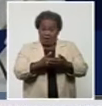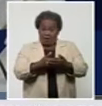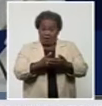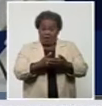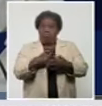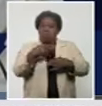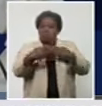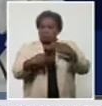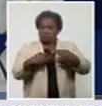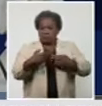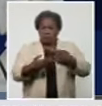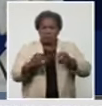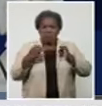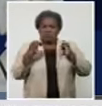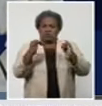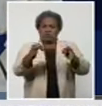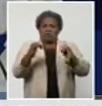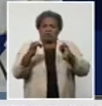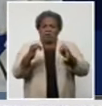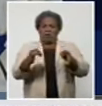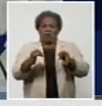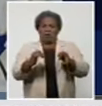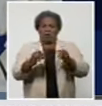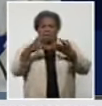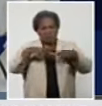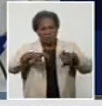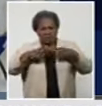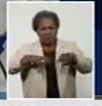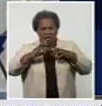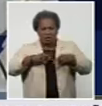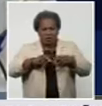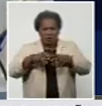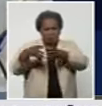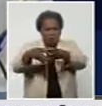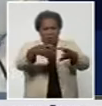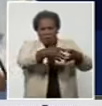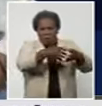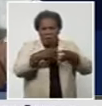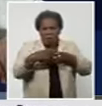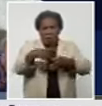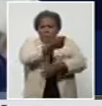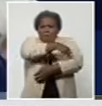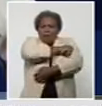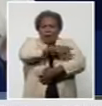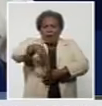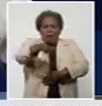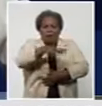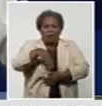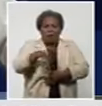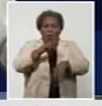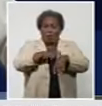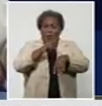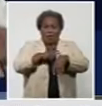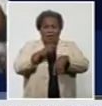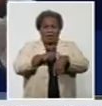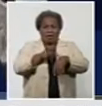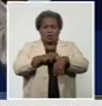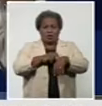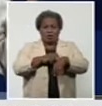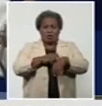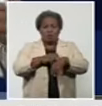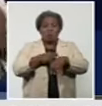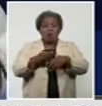se ha informado aquí, estudios poblacionales, o sea, en un momento determinado, en poblaciones